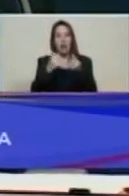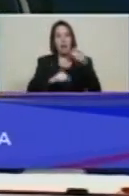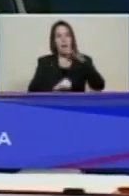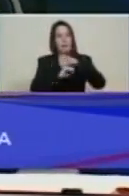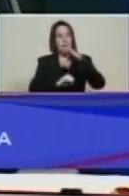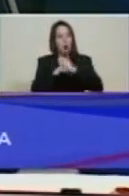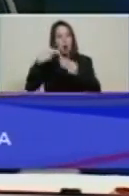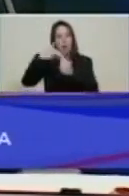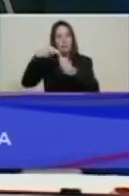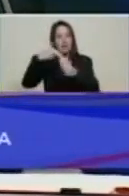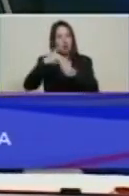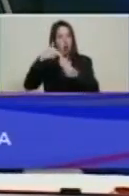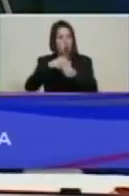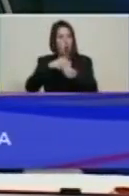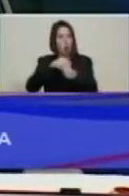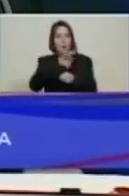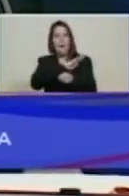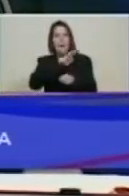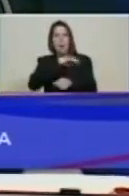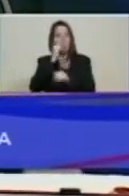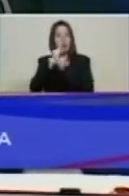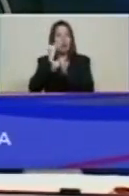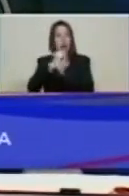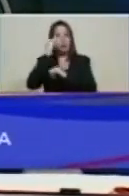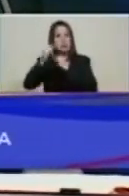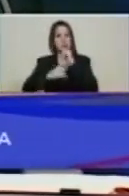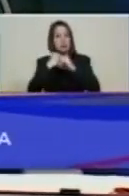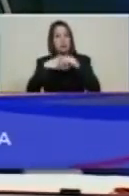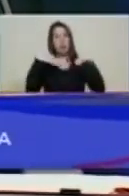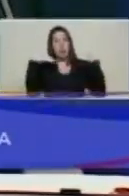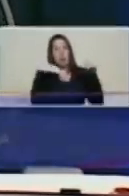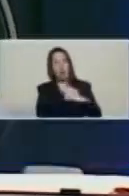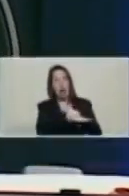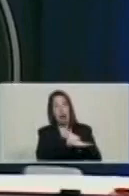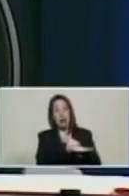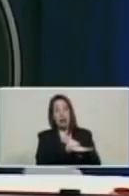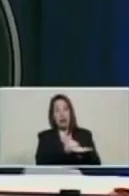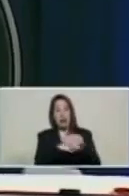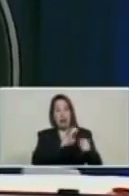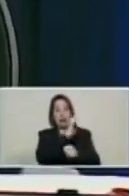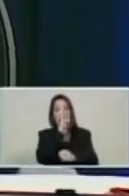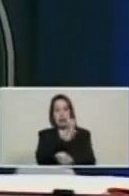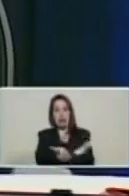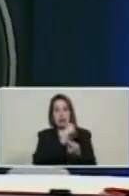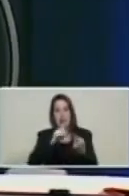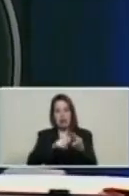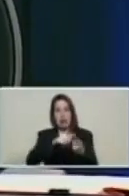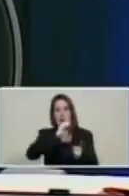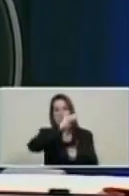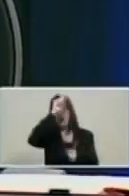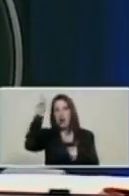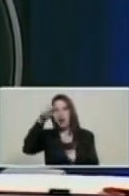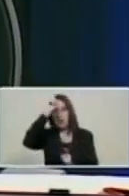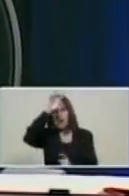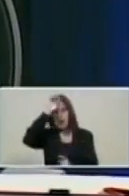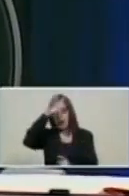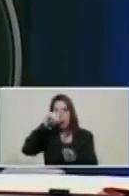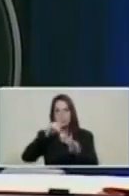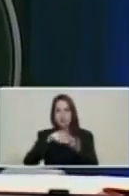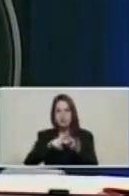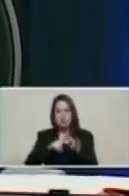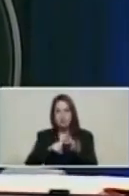petroleras que tiene nuestra patria, en las poderosas reservas, no solamente energéticas, sino de minería y de todos los